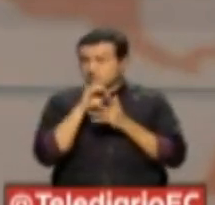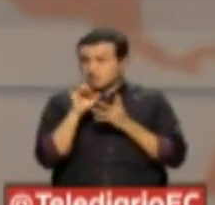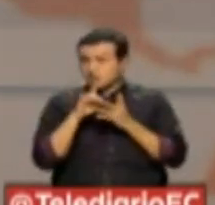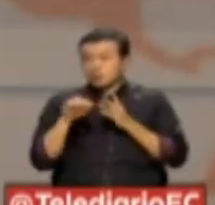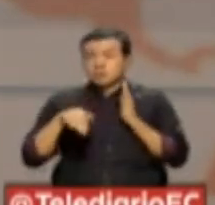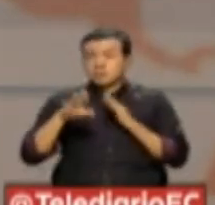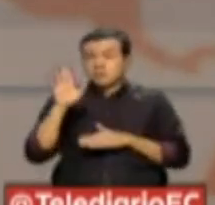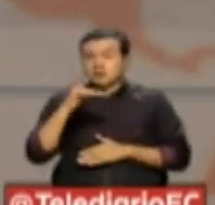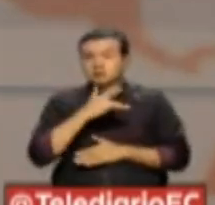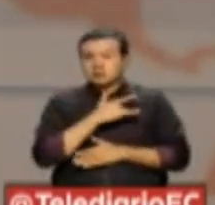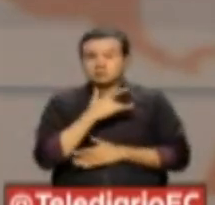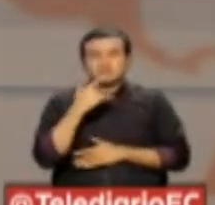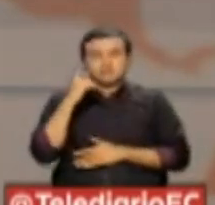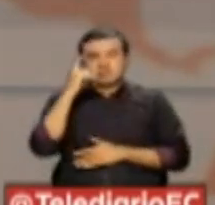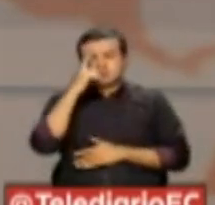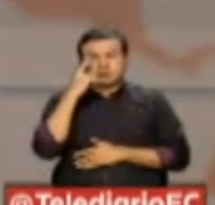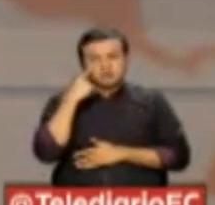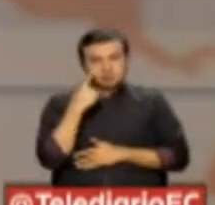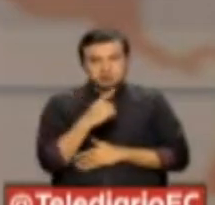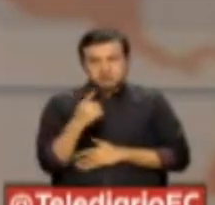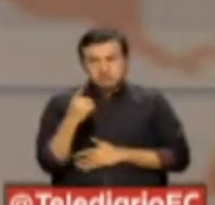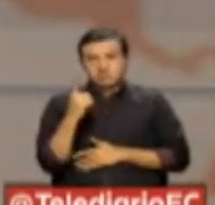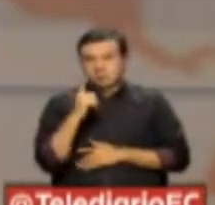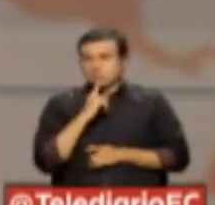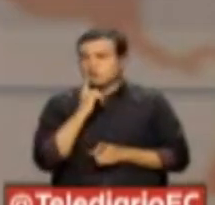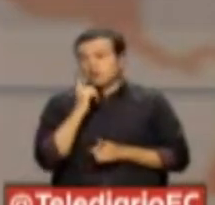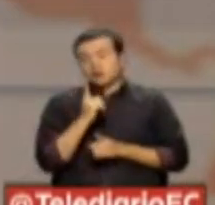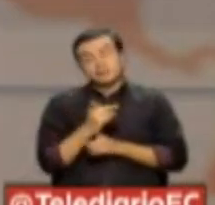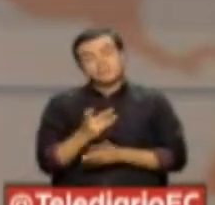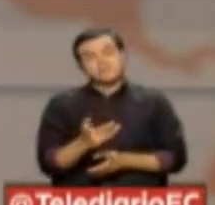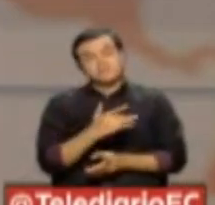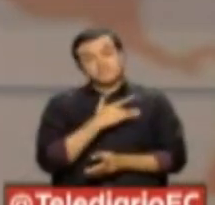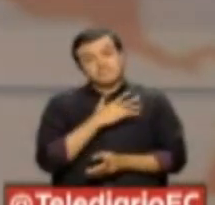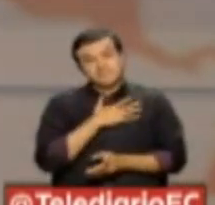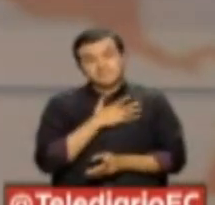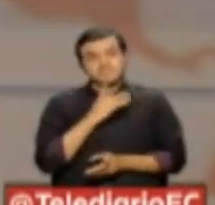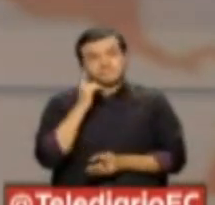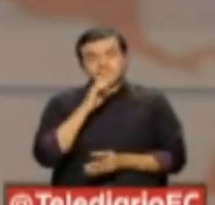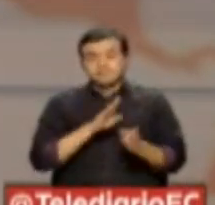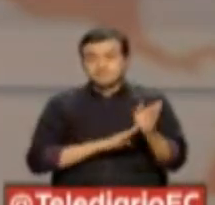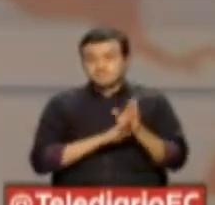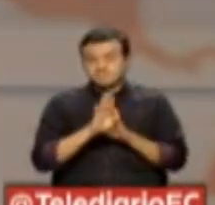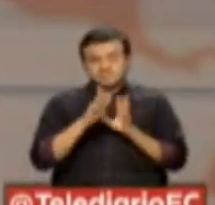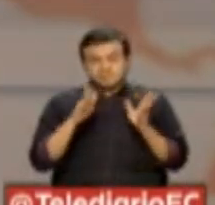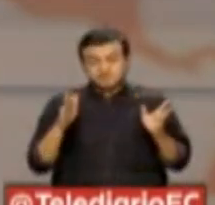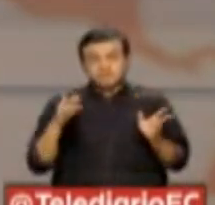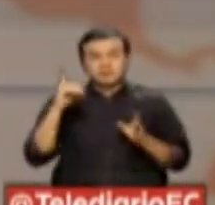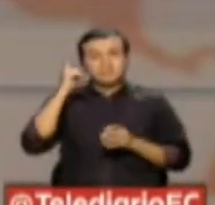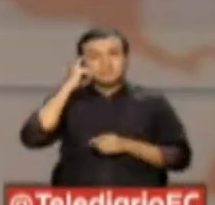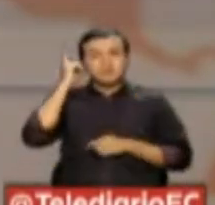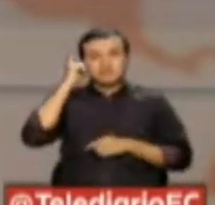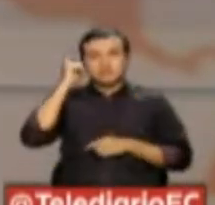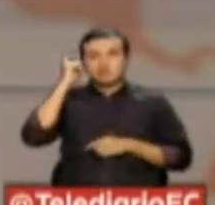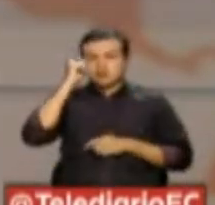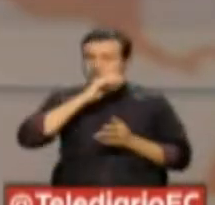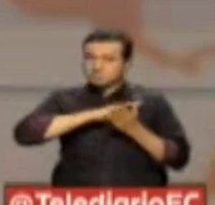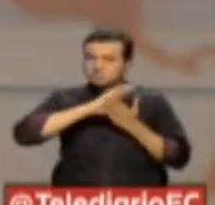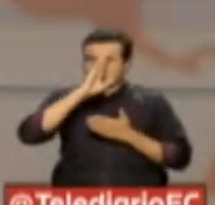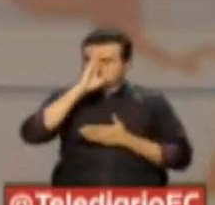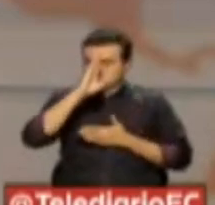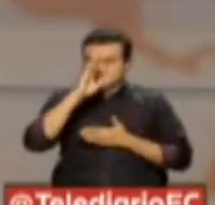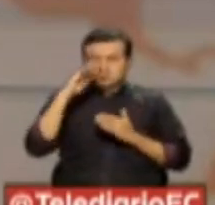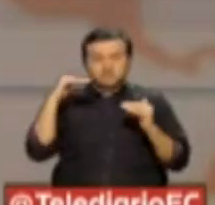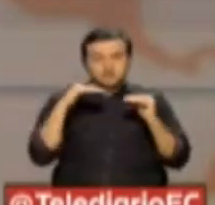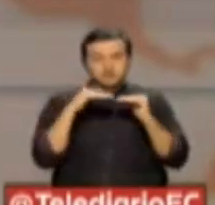más sienten esta posibilidad los que pueden efectivamente hacer que no vaya para adelante yo creo que hay que ganar transparencia y